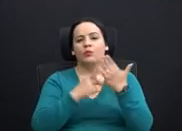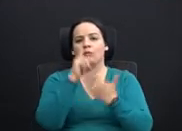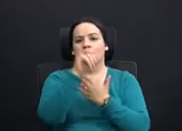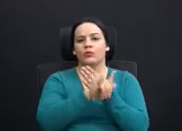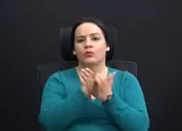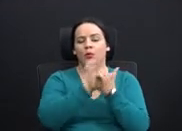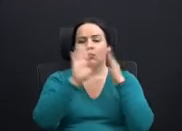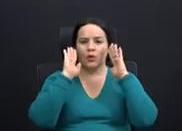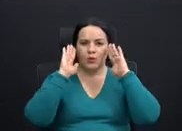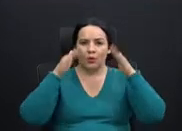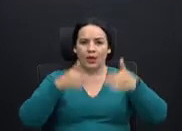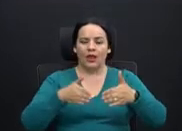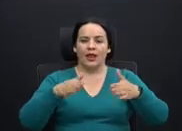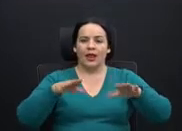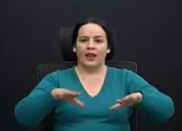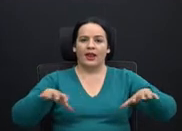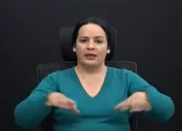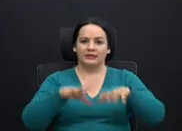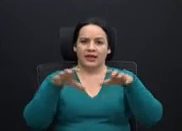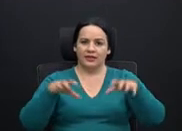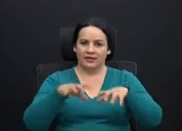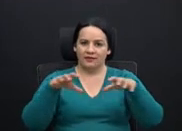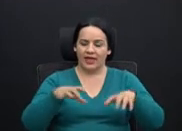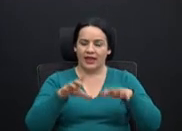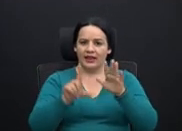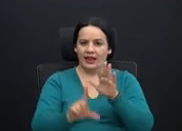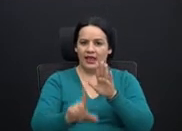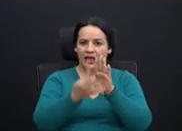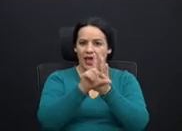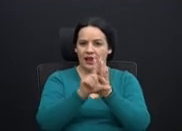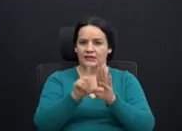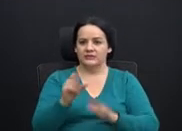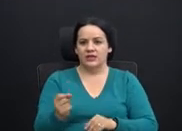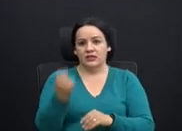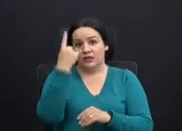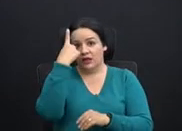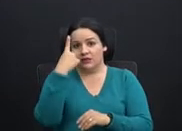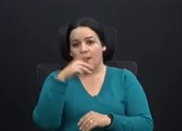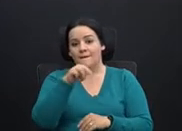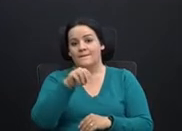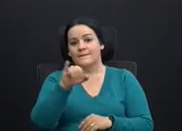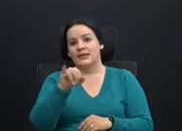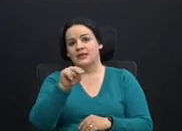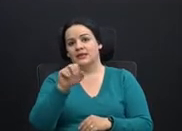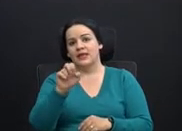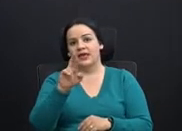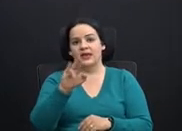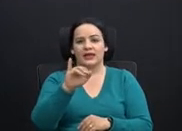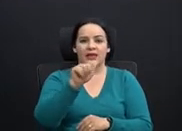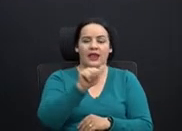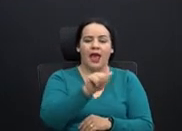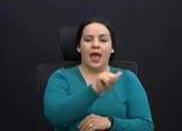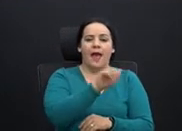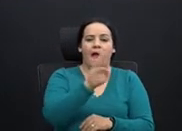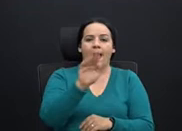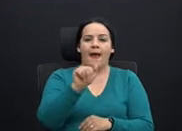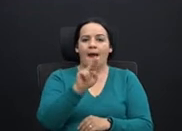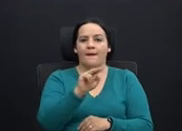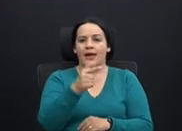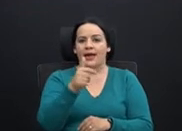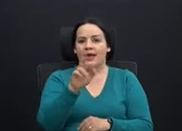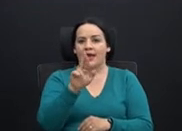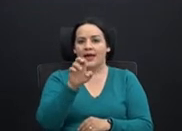enfocan principalmente en las actividades legales, entiéndase minería en avangales y otras actividades de